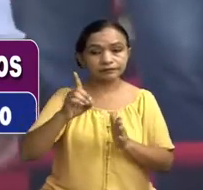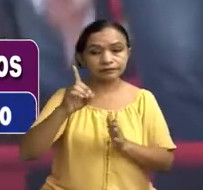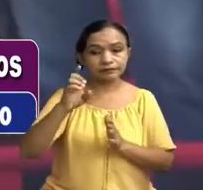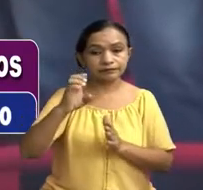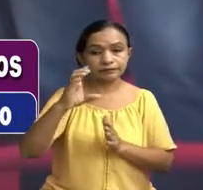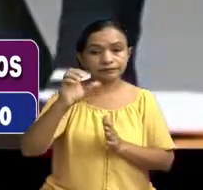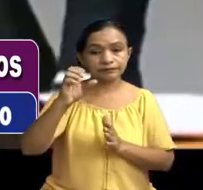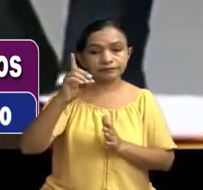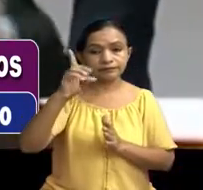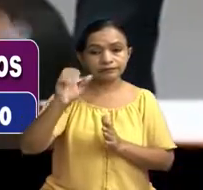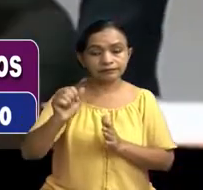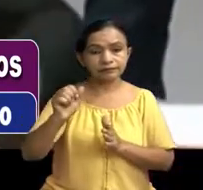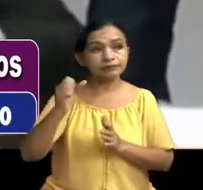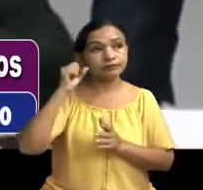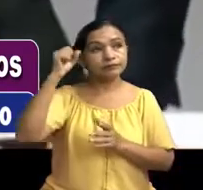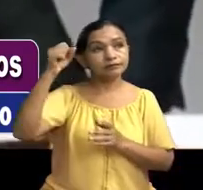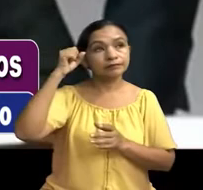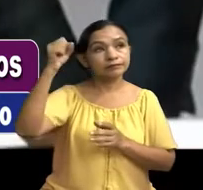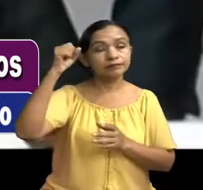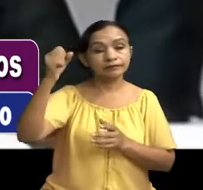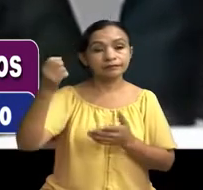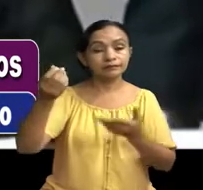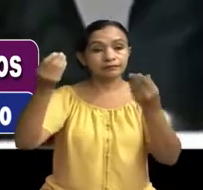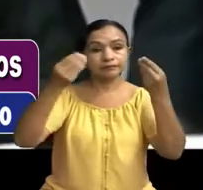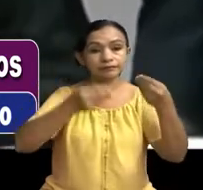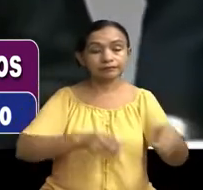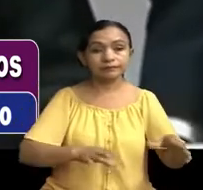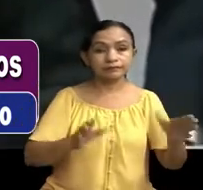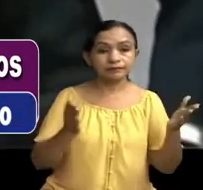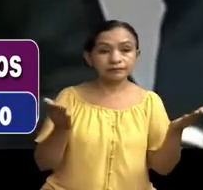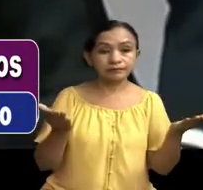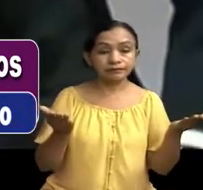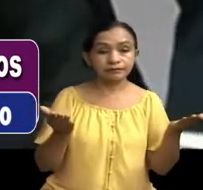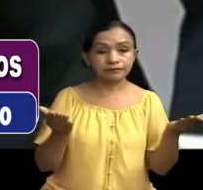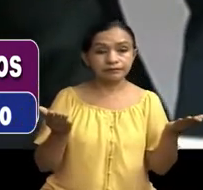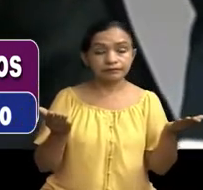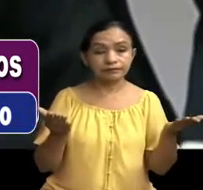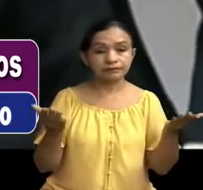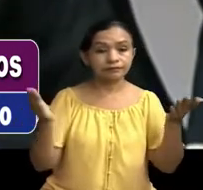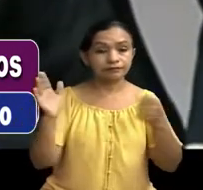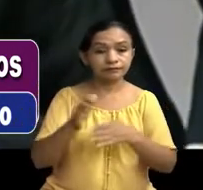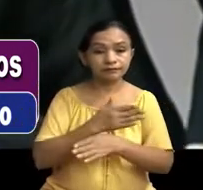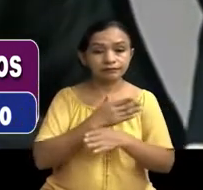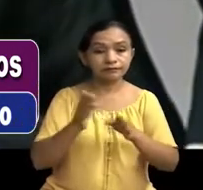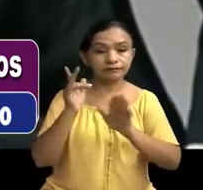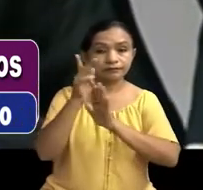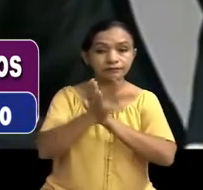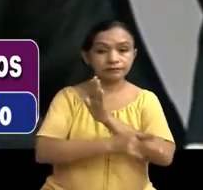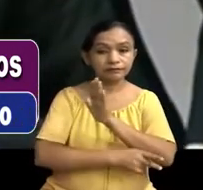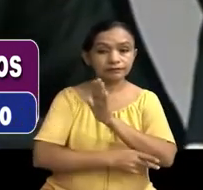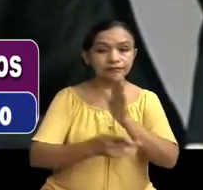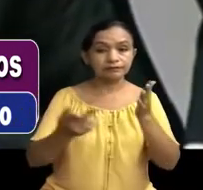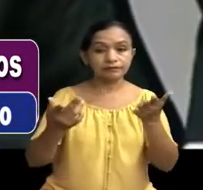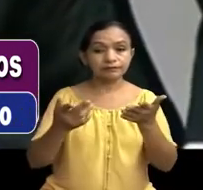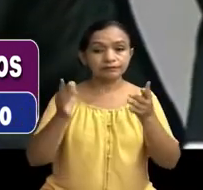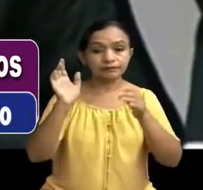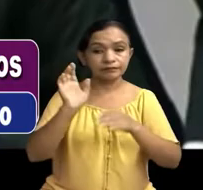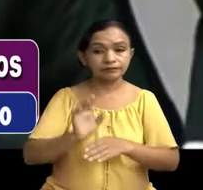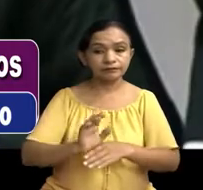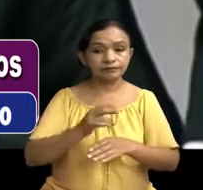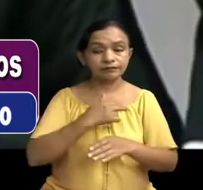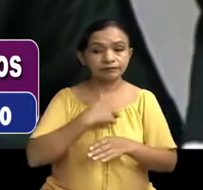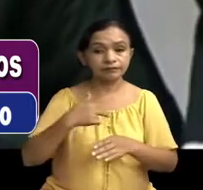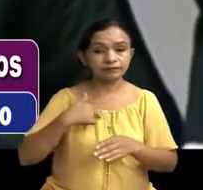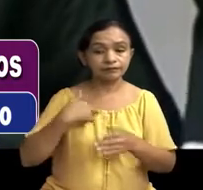década ganada fue precisamente la década perdida para los imperios, para las potencias tradicionalmente imperiales